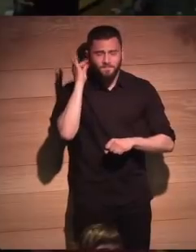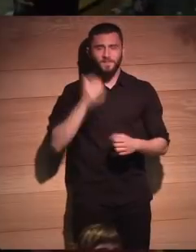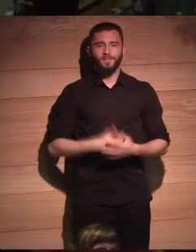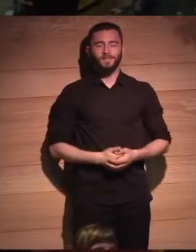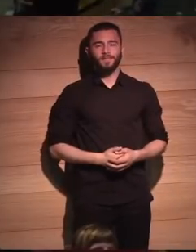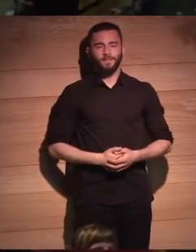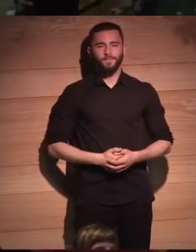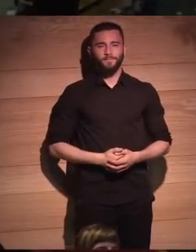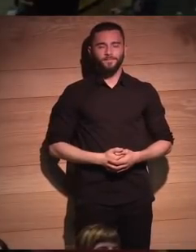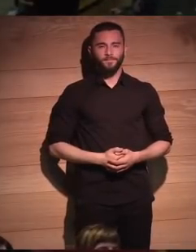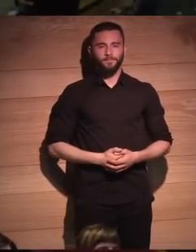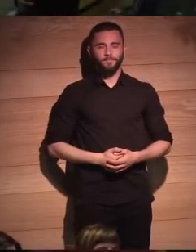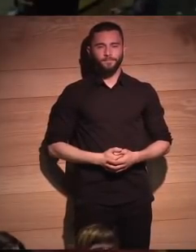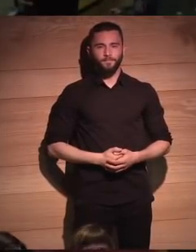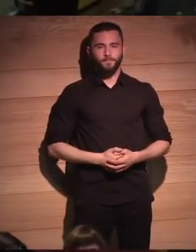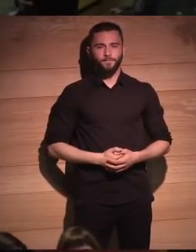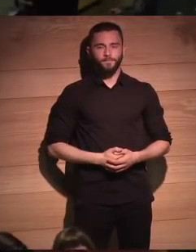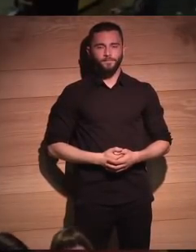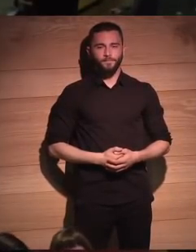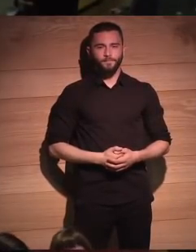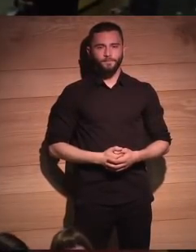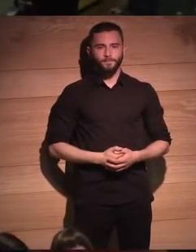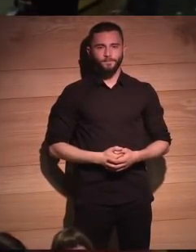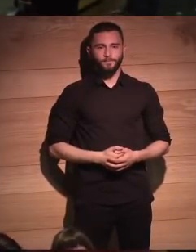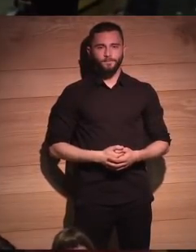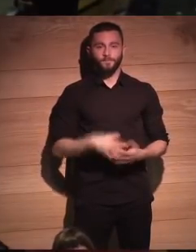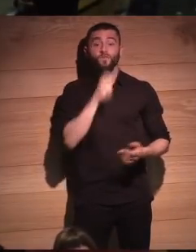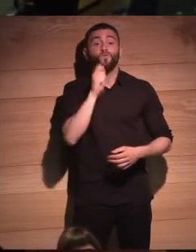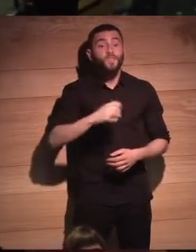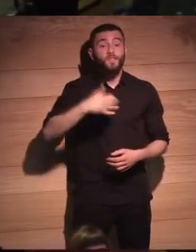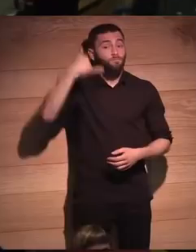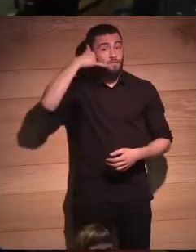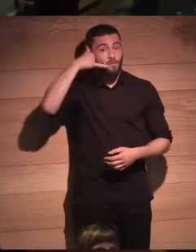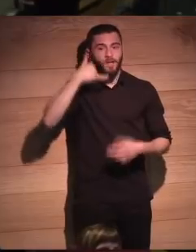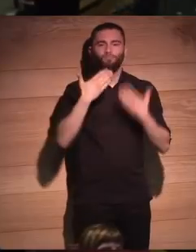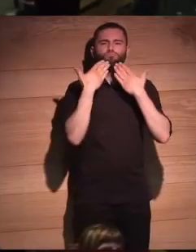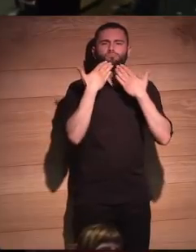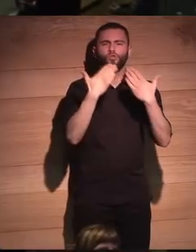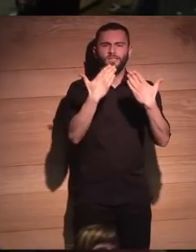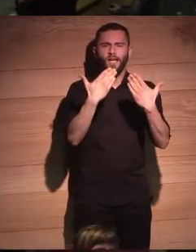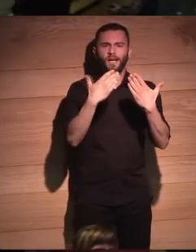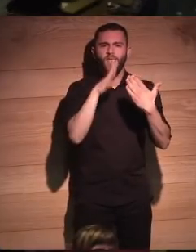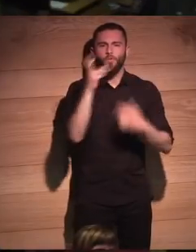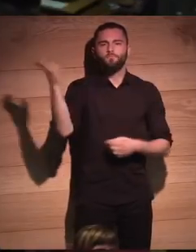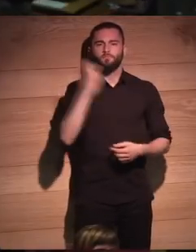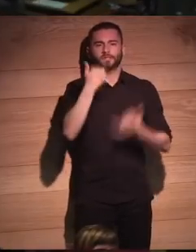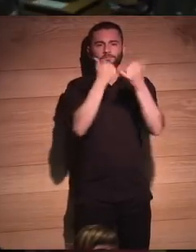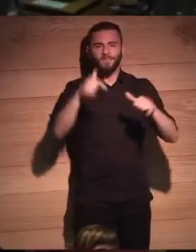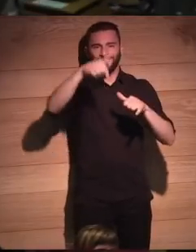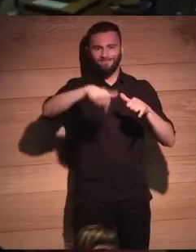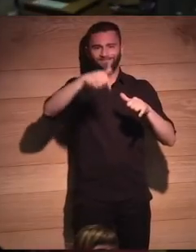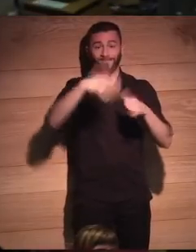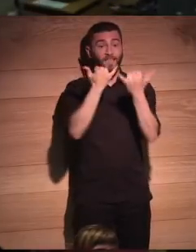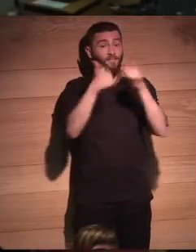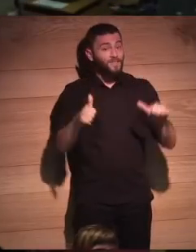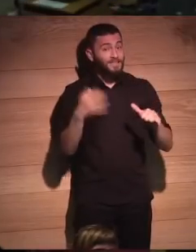siempre está bien tener un TVO cerca. De Fundación Telefónica, muchísimas gracias por acudir a esta fiesta en la que vamos a